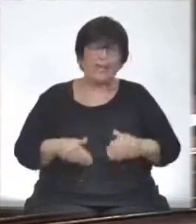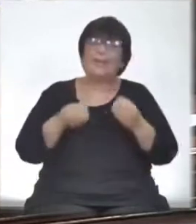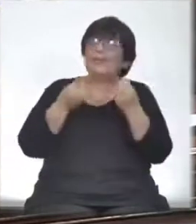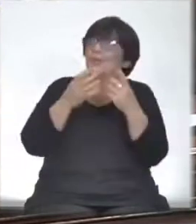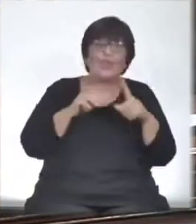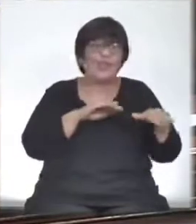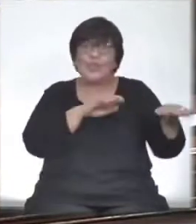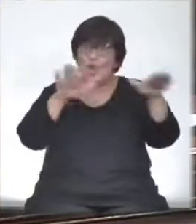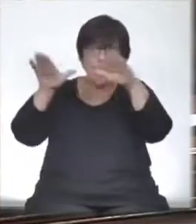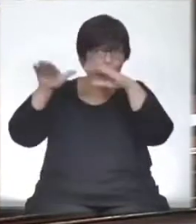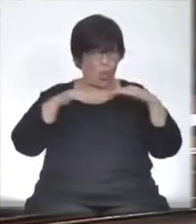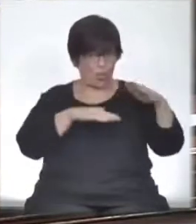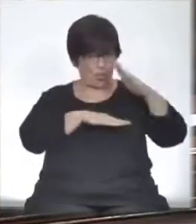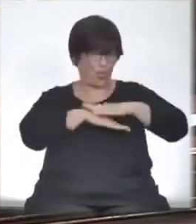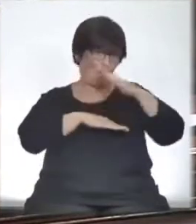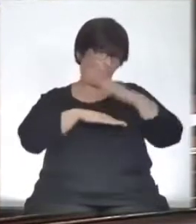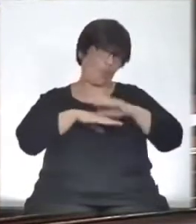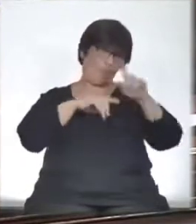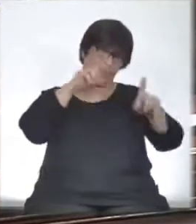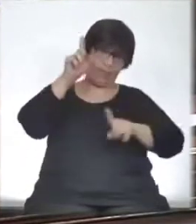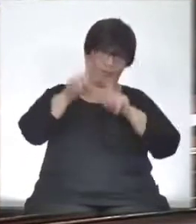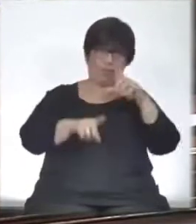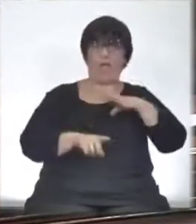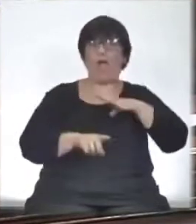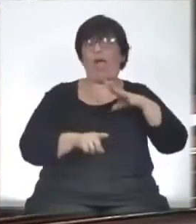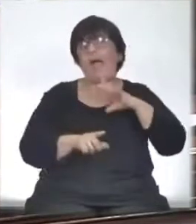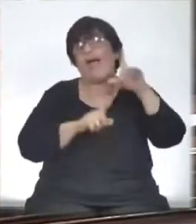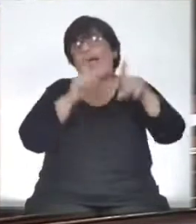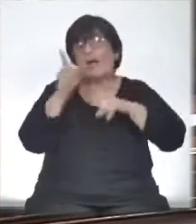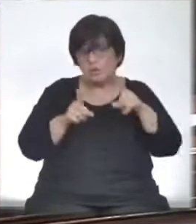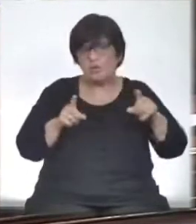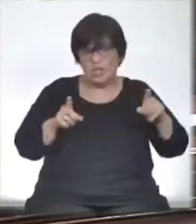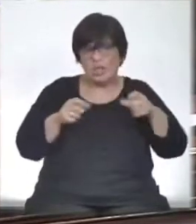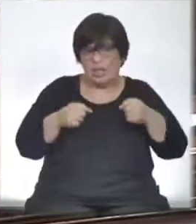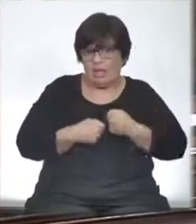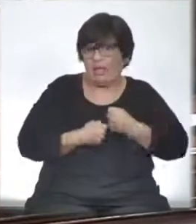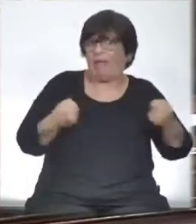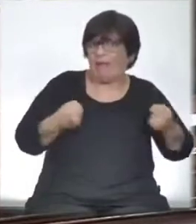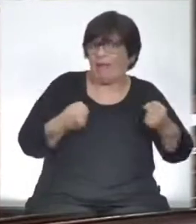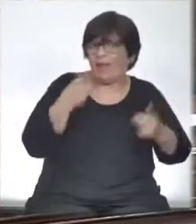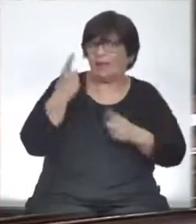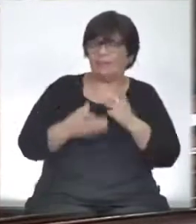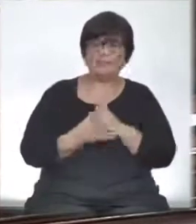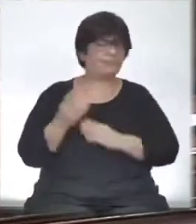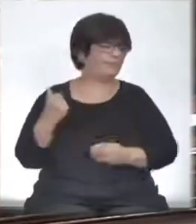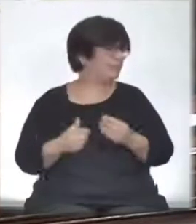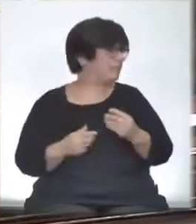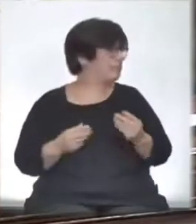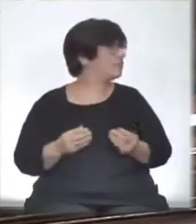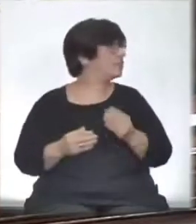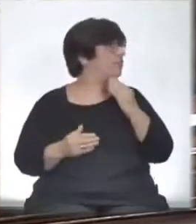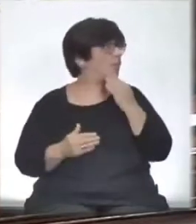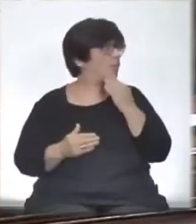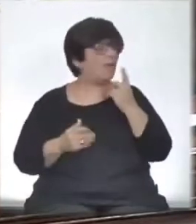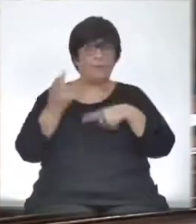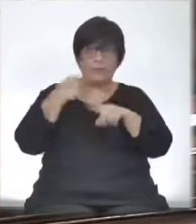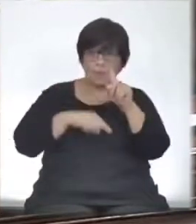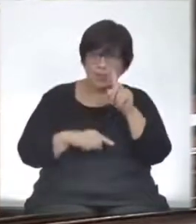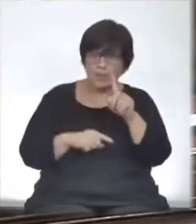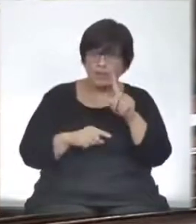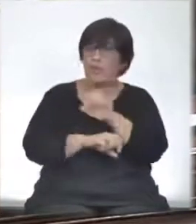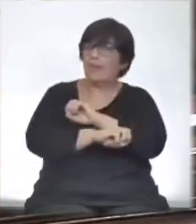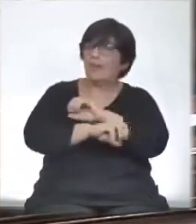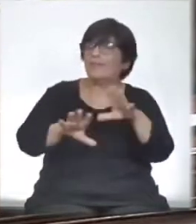tenemos algo de culpa en lo que pasó. Algunos por acción, otros por omisión, pero es muy malo